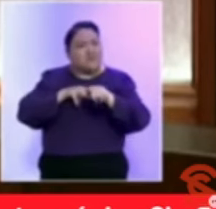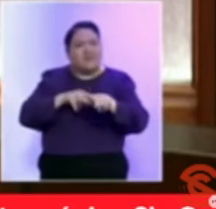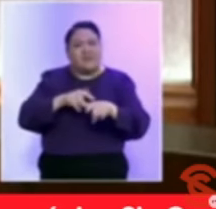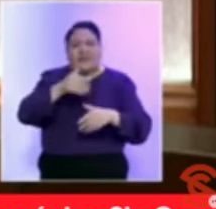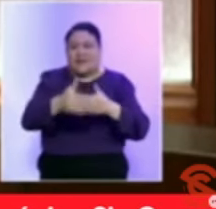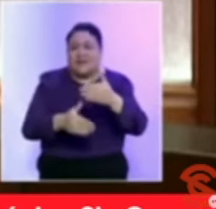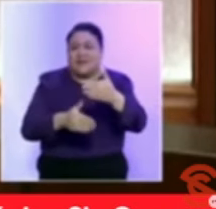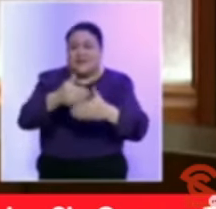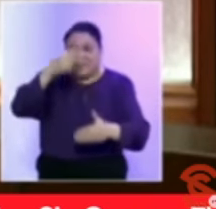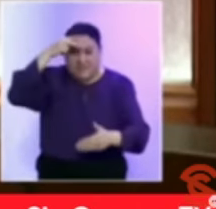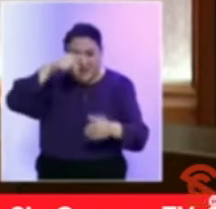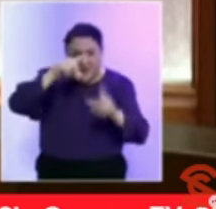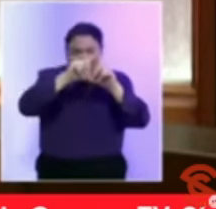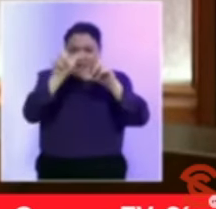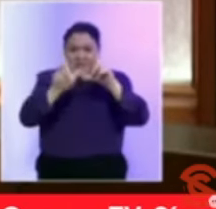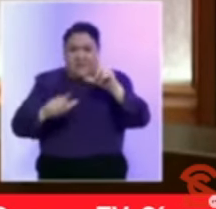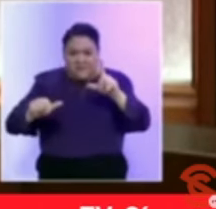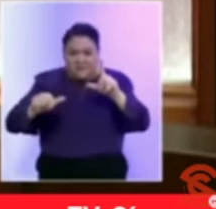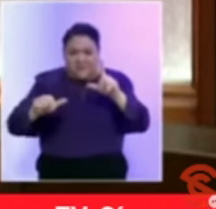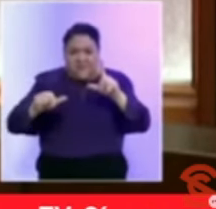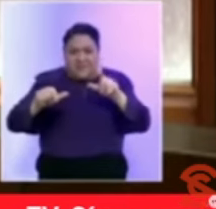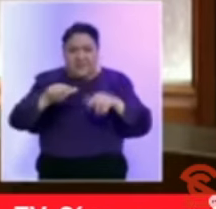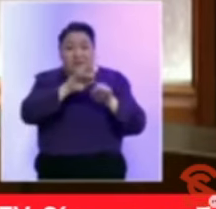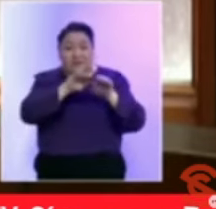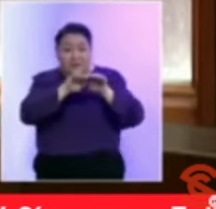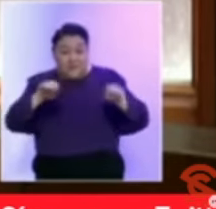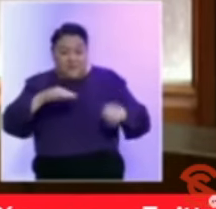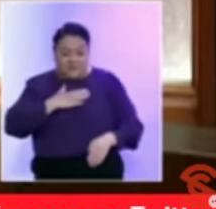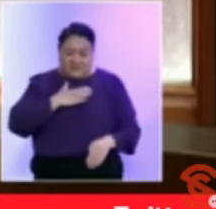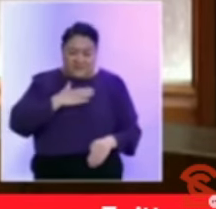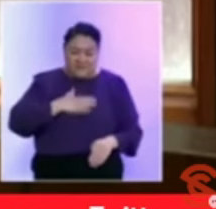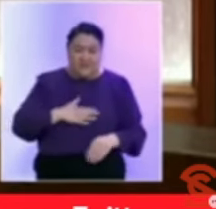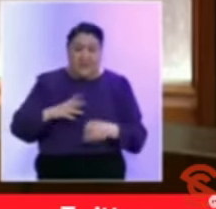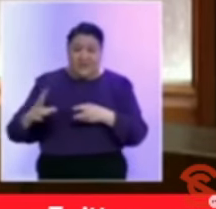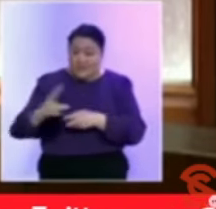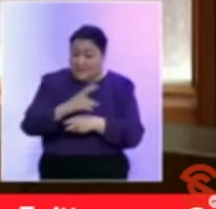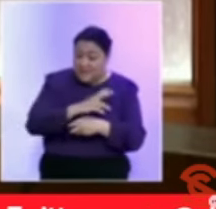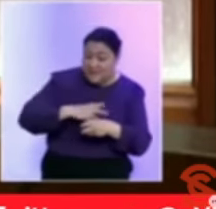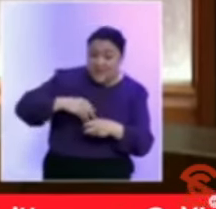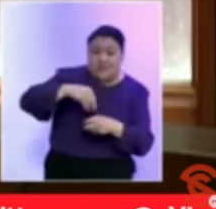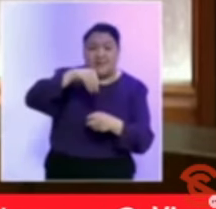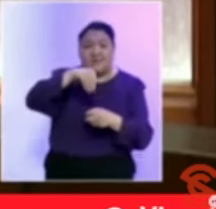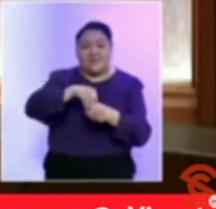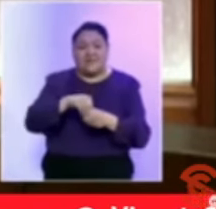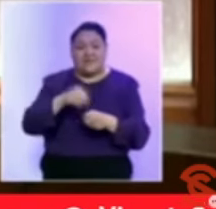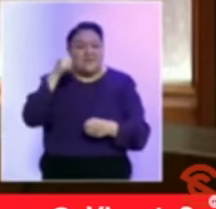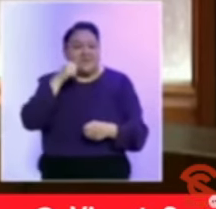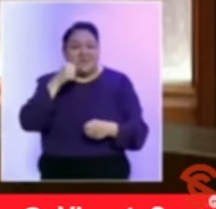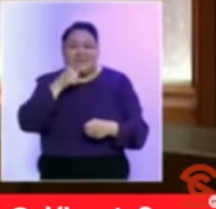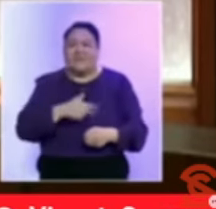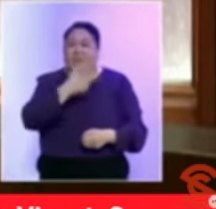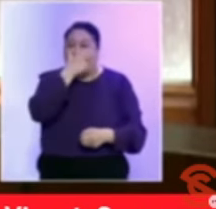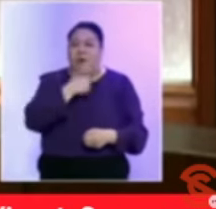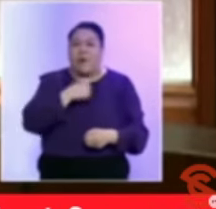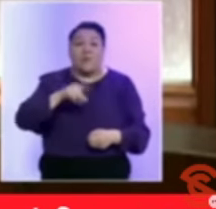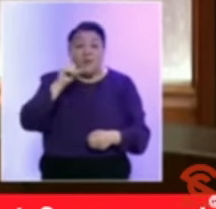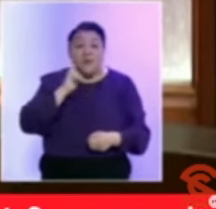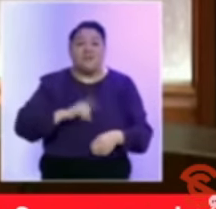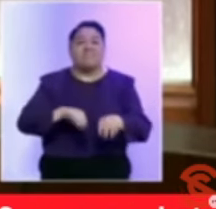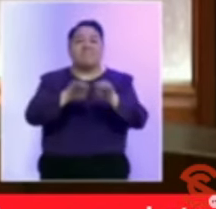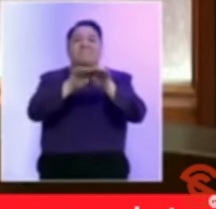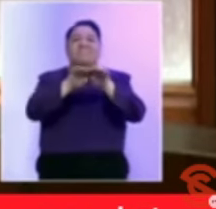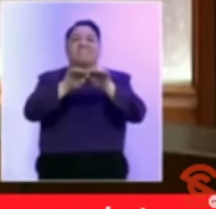nuestra nación como un país justo inclusivo y par la